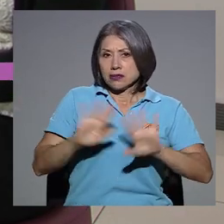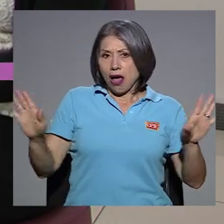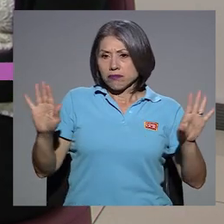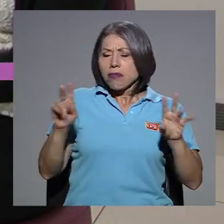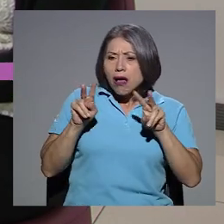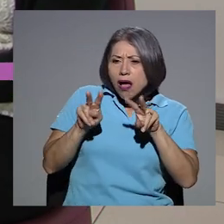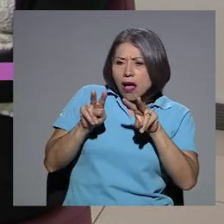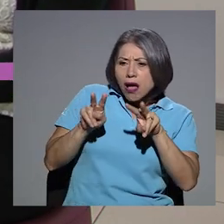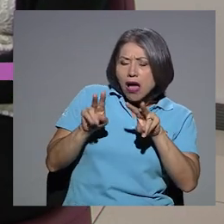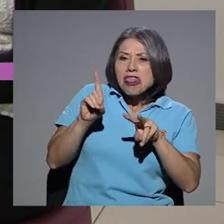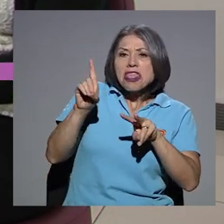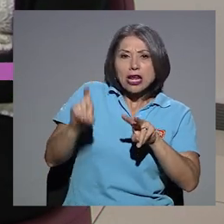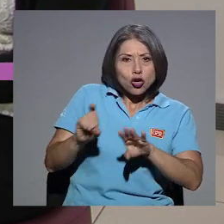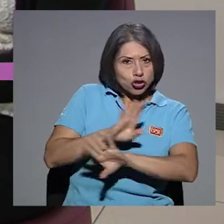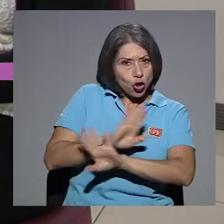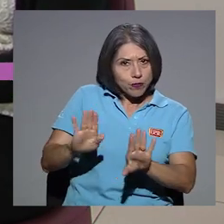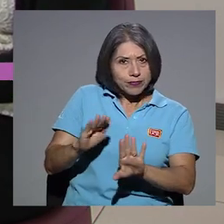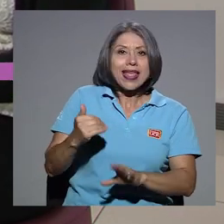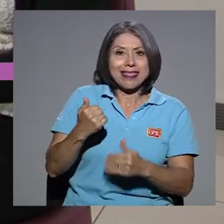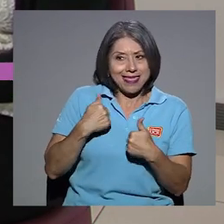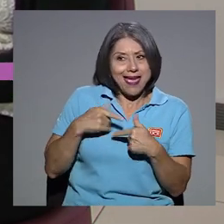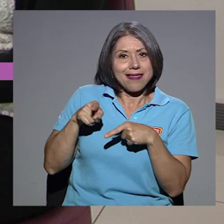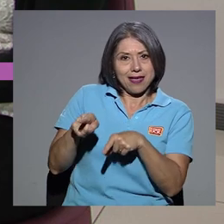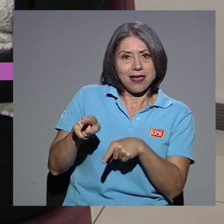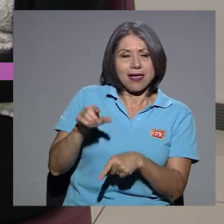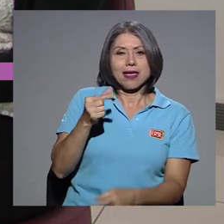se le diagnosticó que tiene la gingivitis, uh-huh.